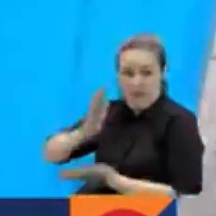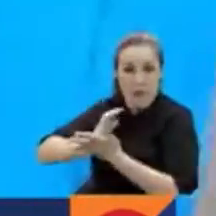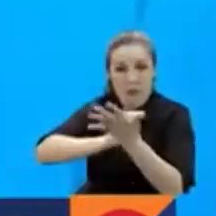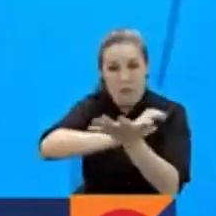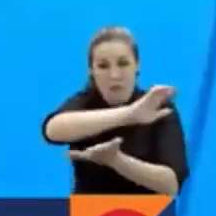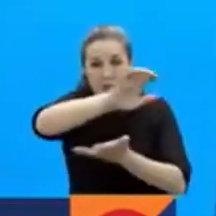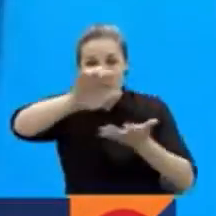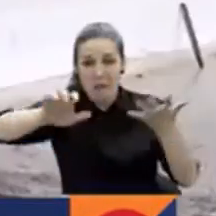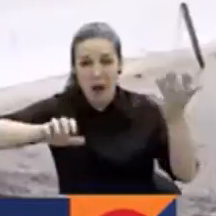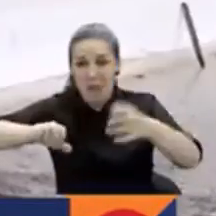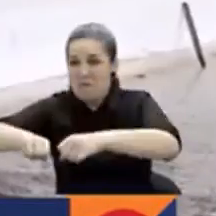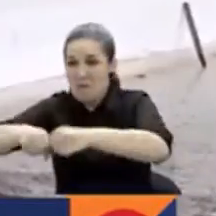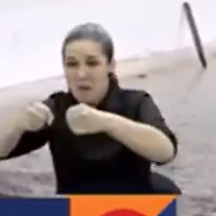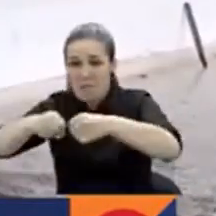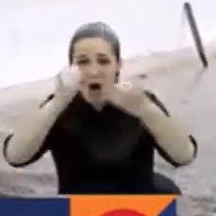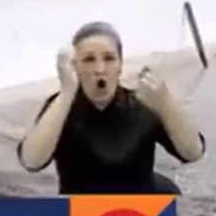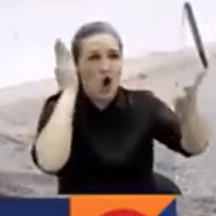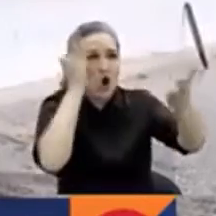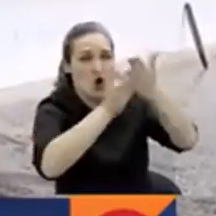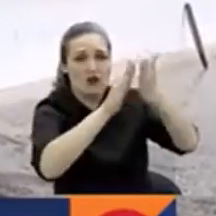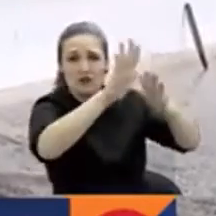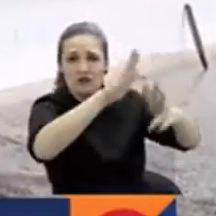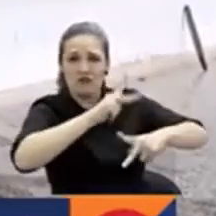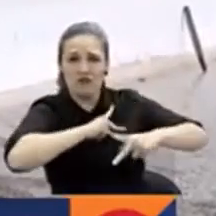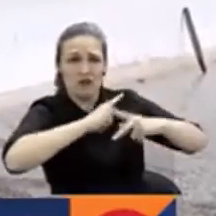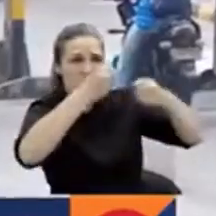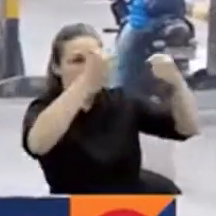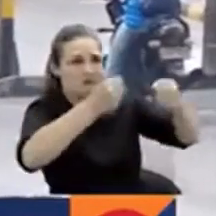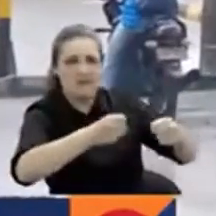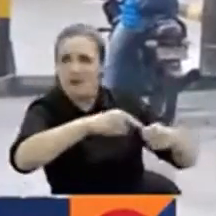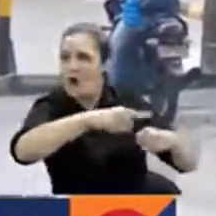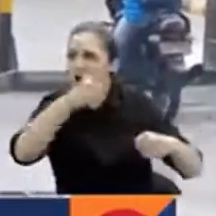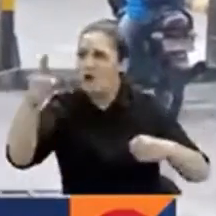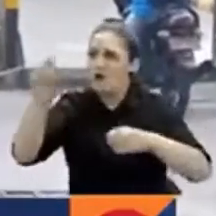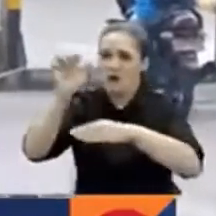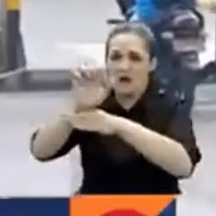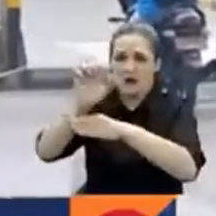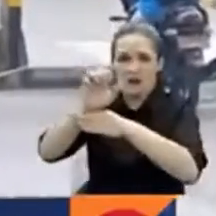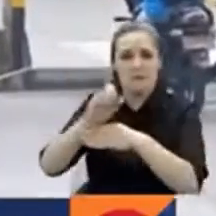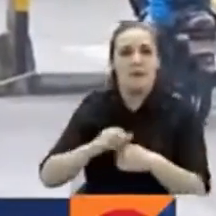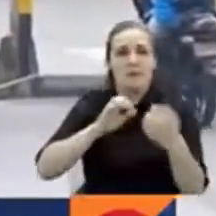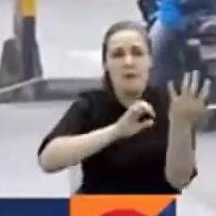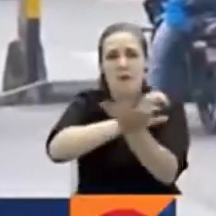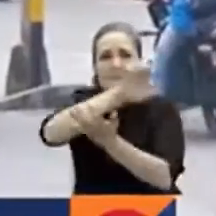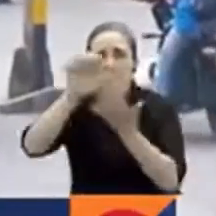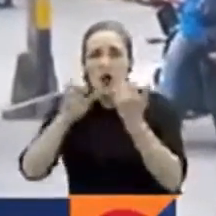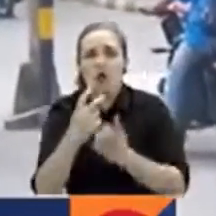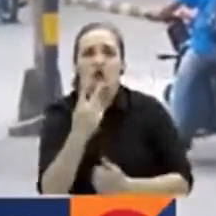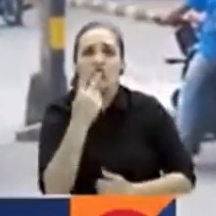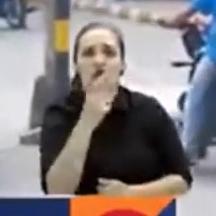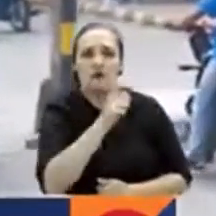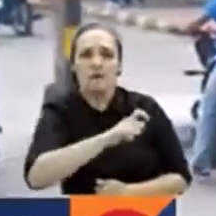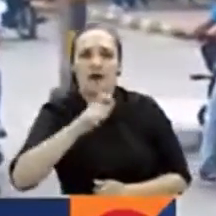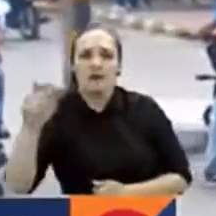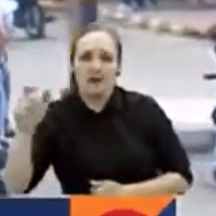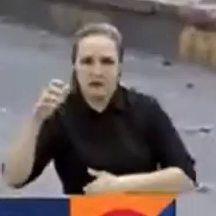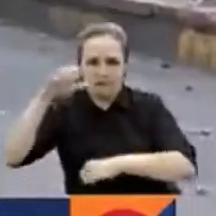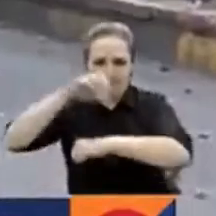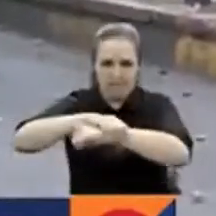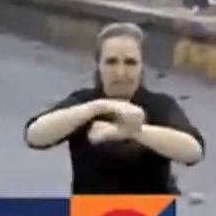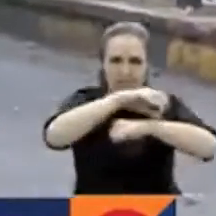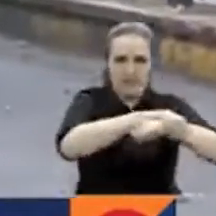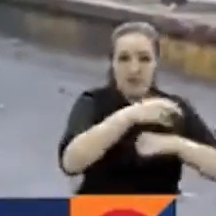y actos de vandalismo en contra de la propiedad privada y entidades públicas. En las revueltas, 2 personas fueron detenidas y un menor aprehendido. Ante